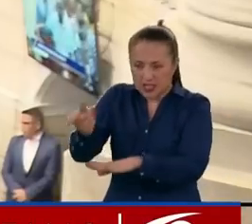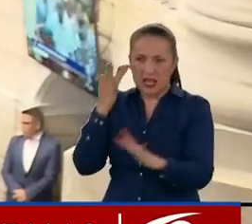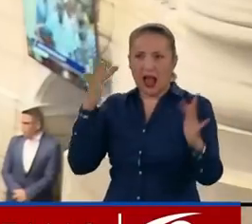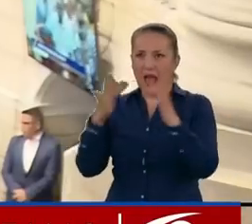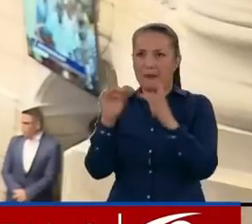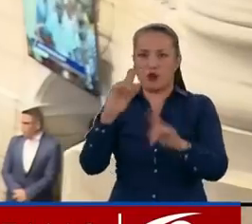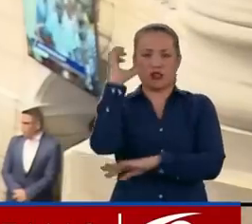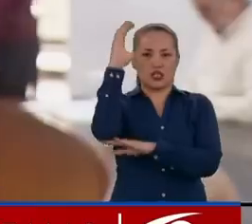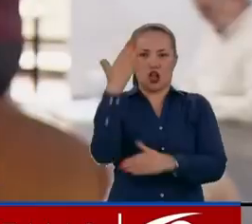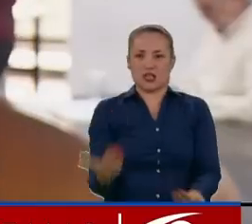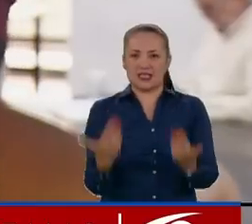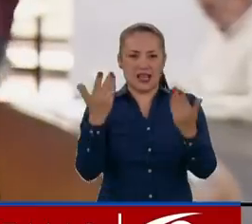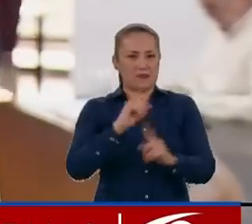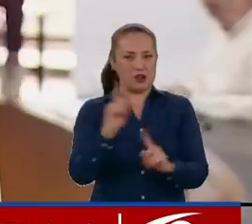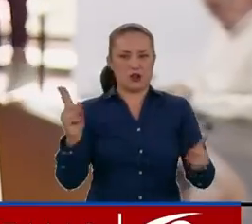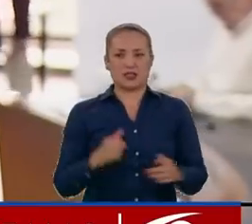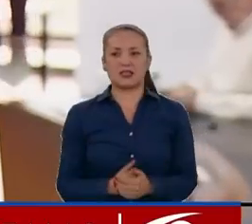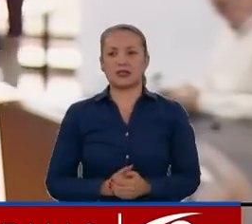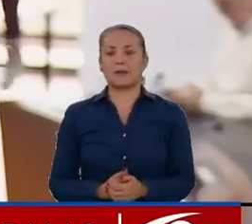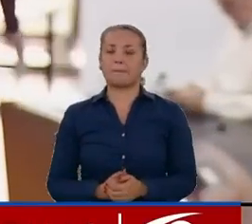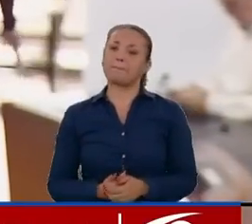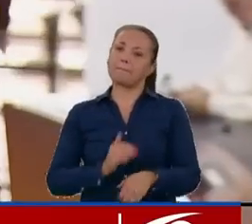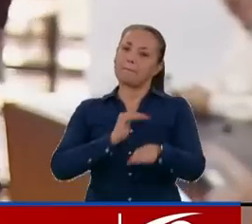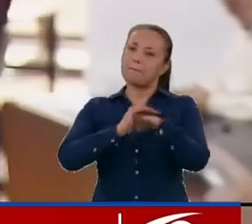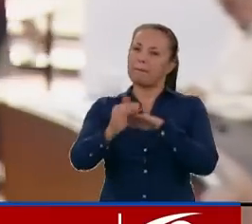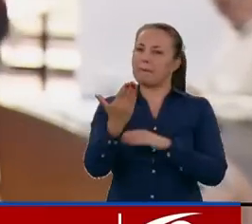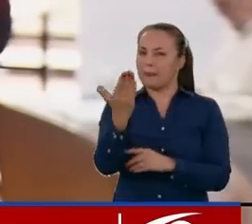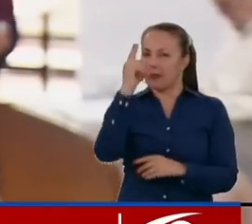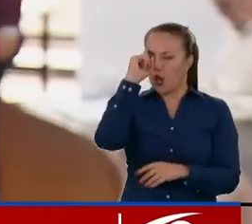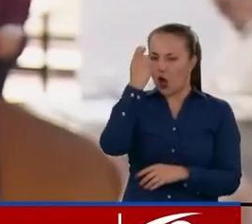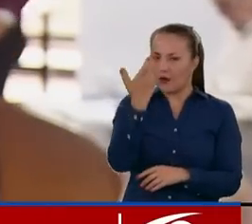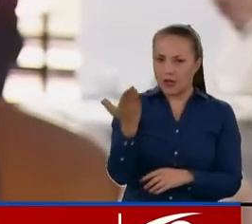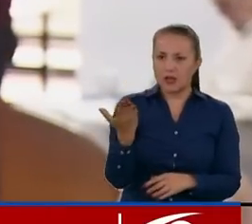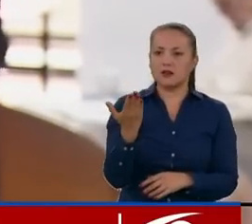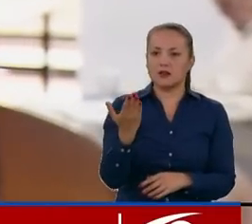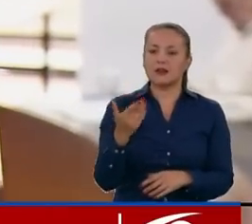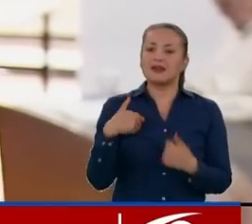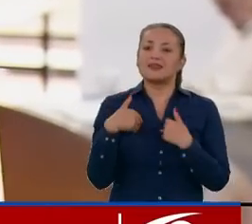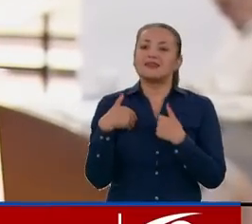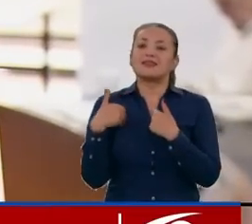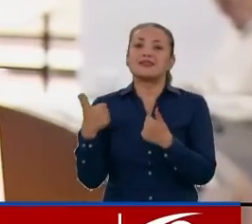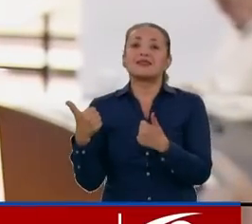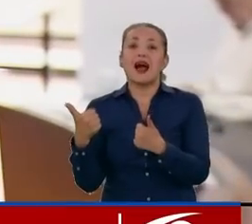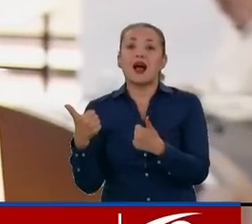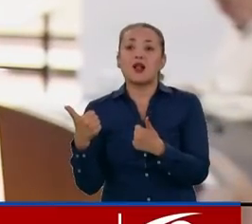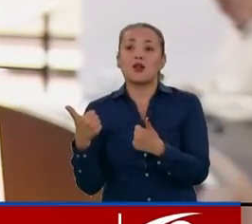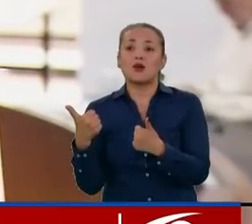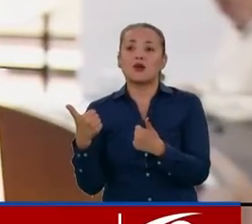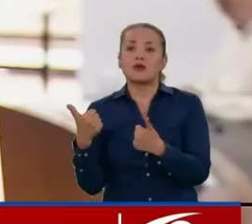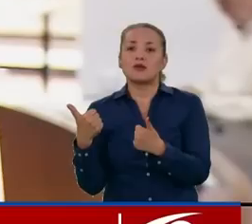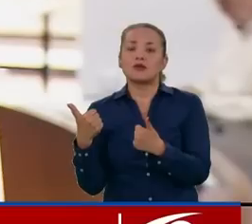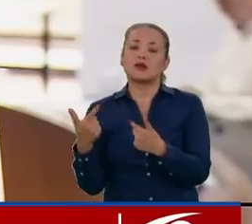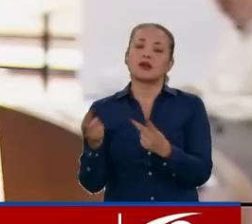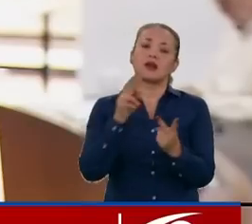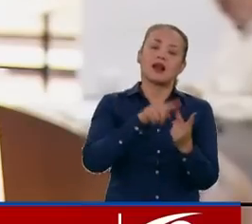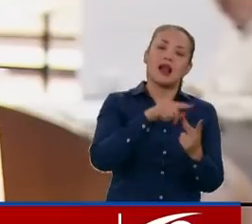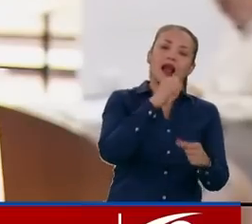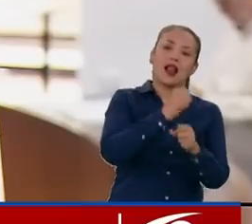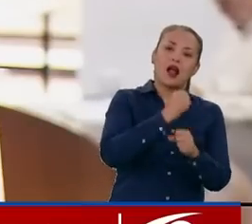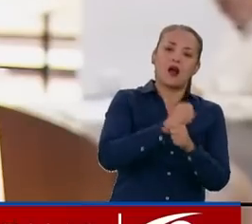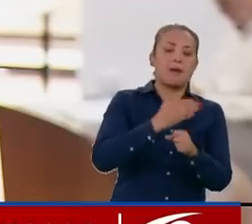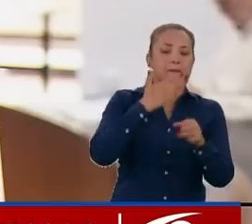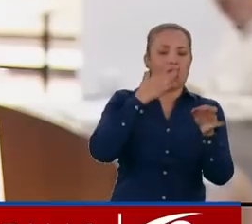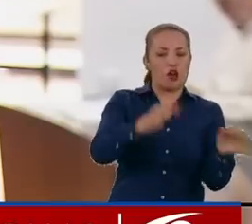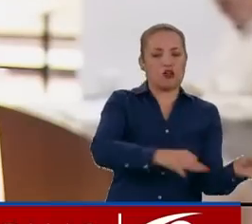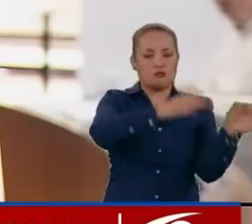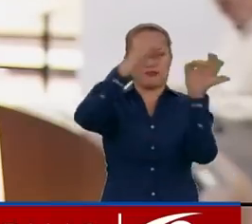país. La invitación al gobierno es que la salud laboral la dejen para la próxima